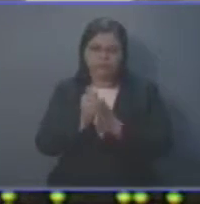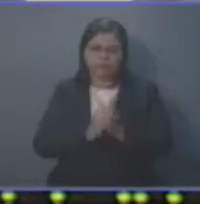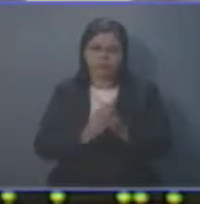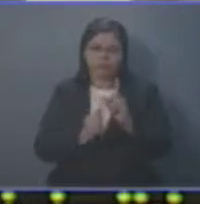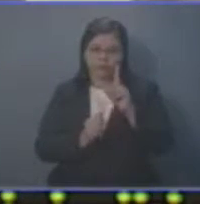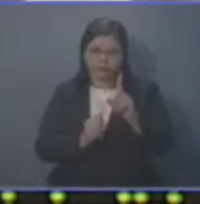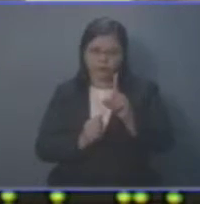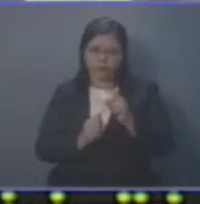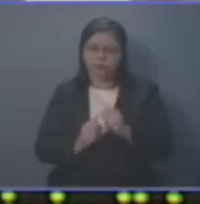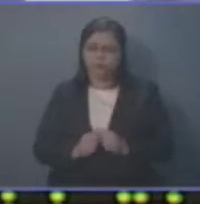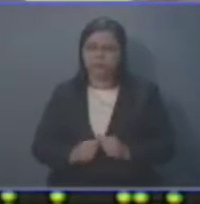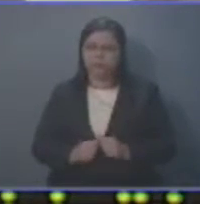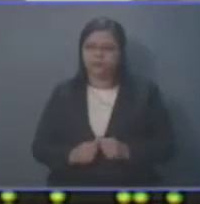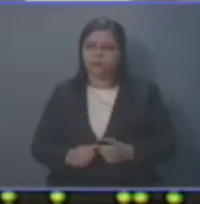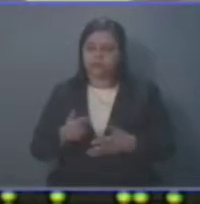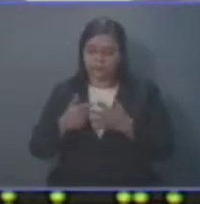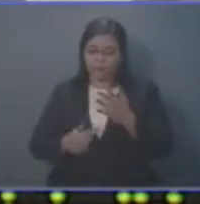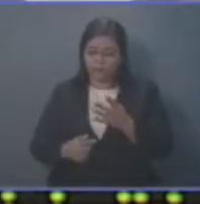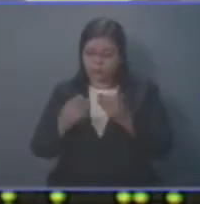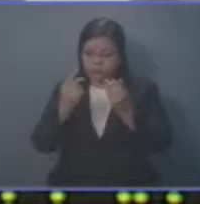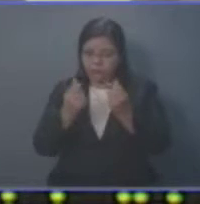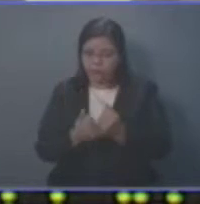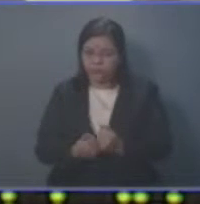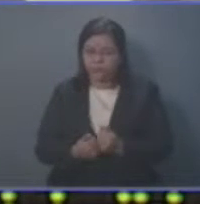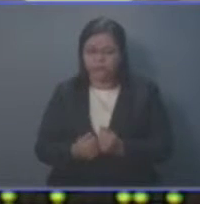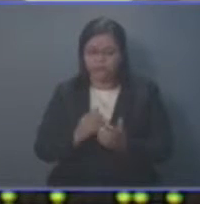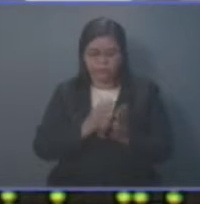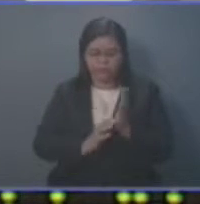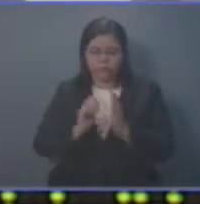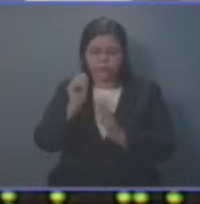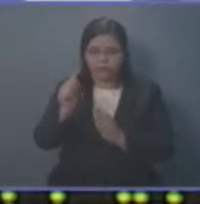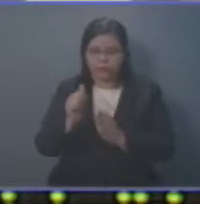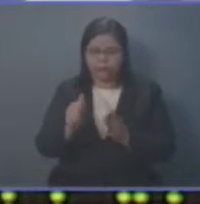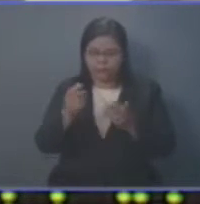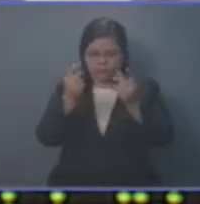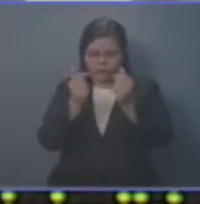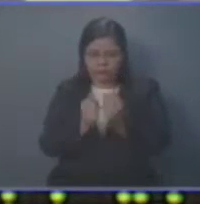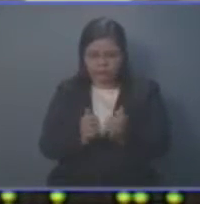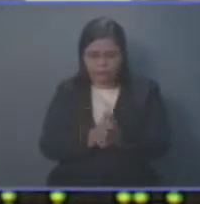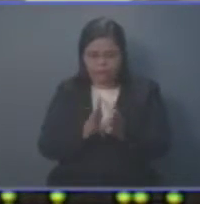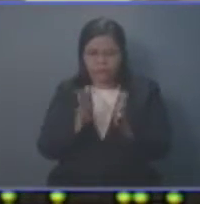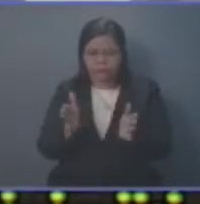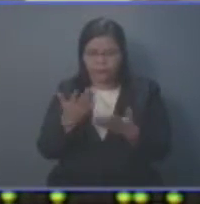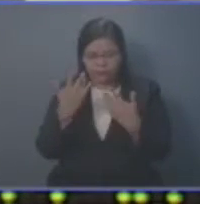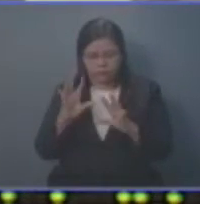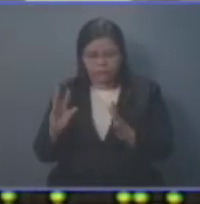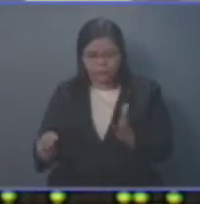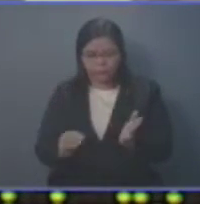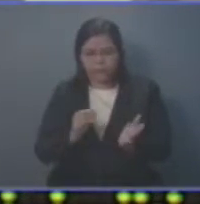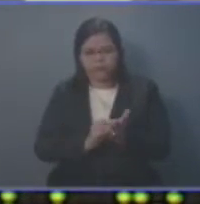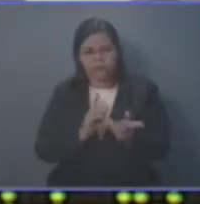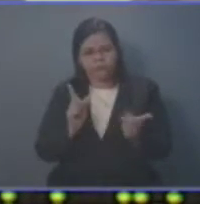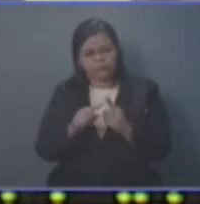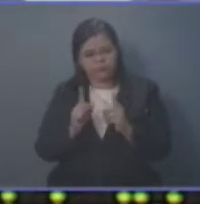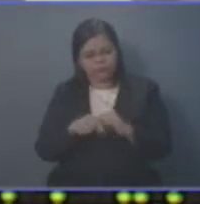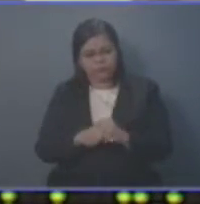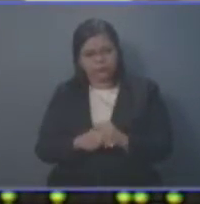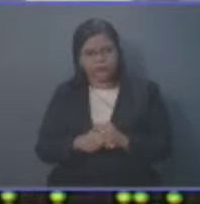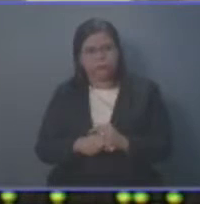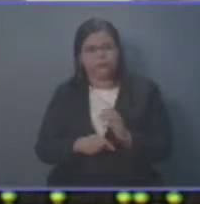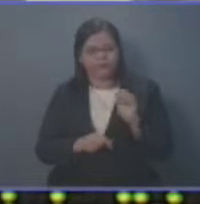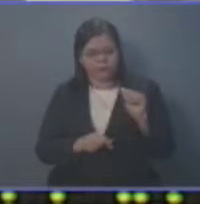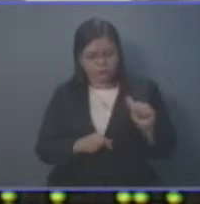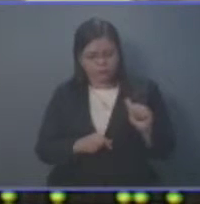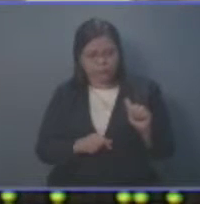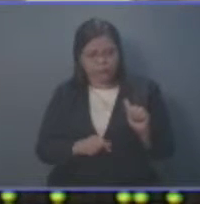1. En la ley de presupuesto vigente, sección A, Presupuesto General del Estado, se introducen las siguientes modificaciones: A,